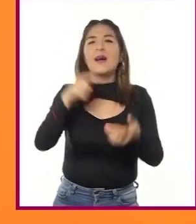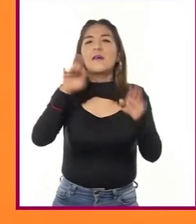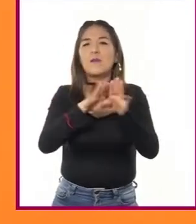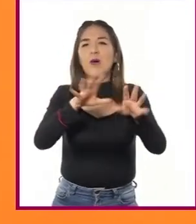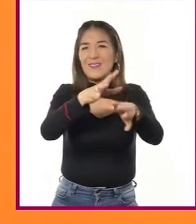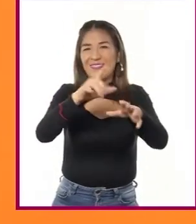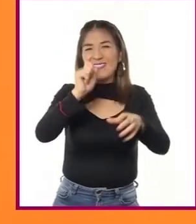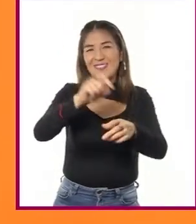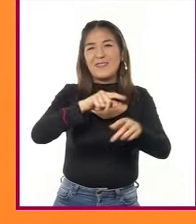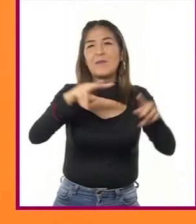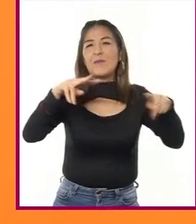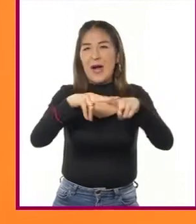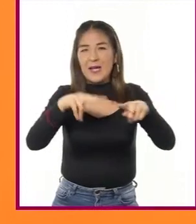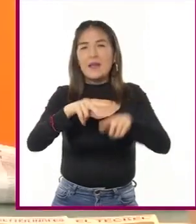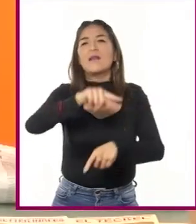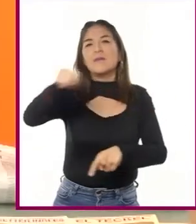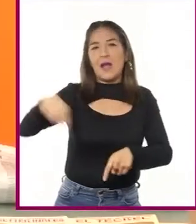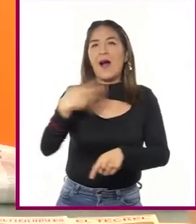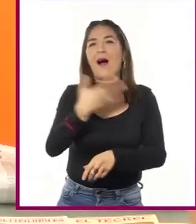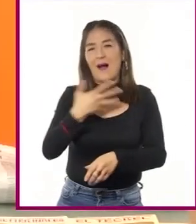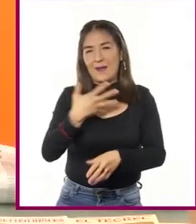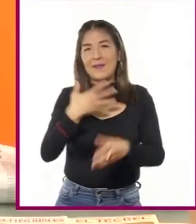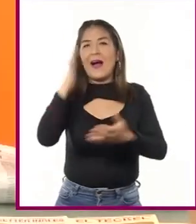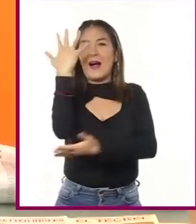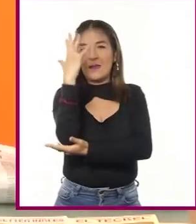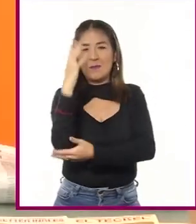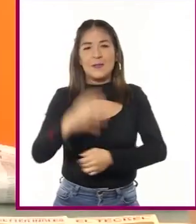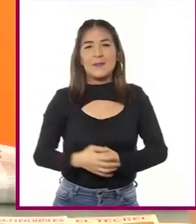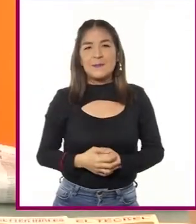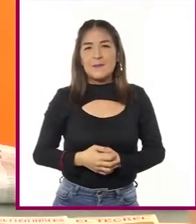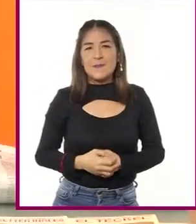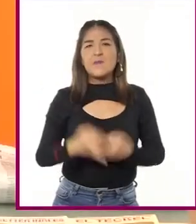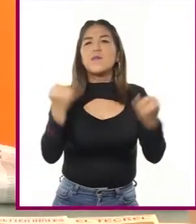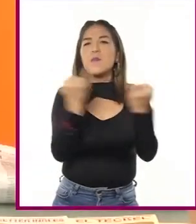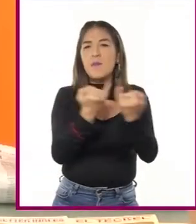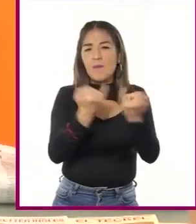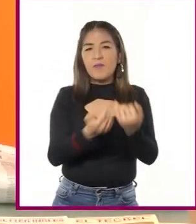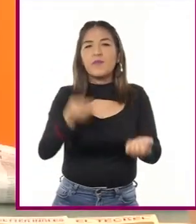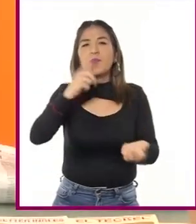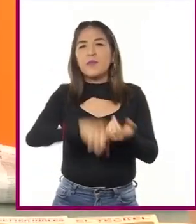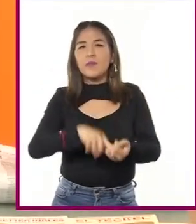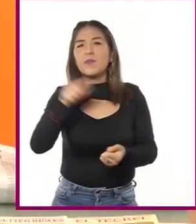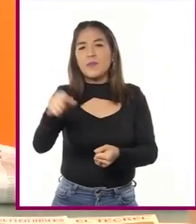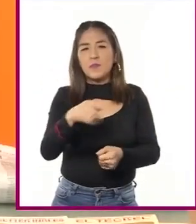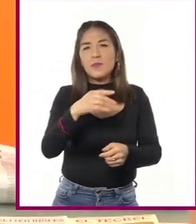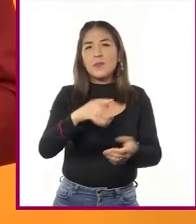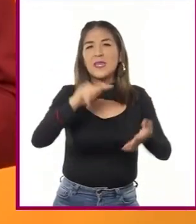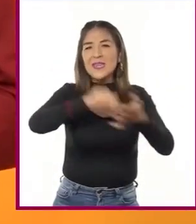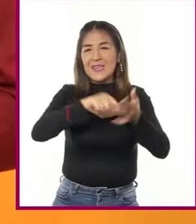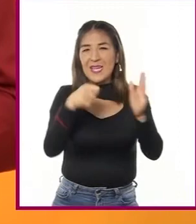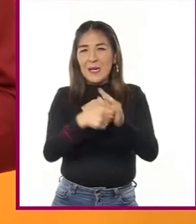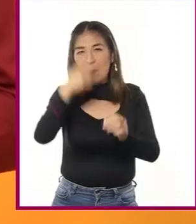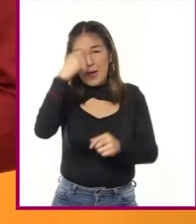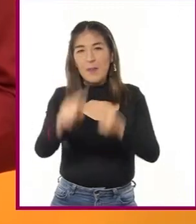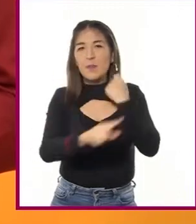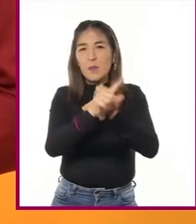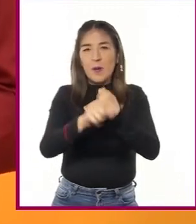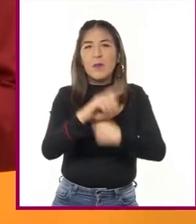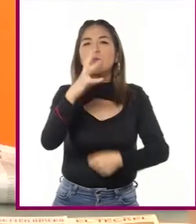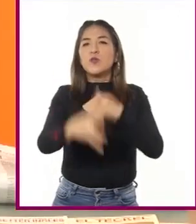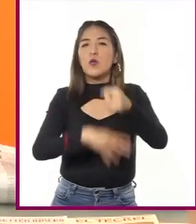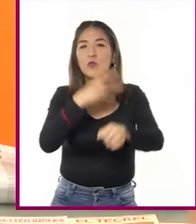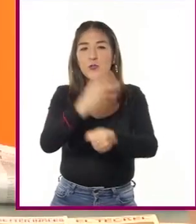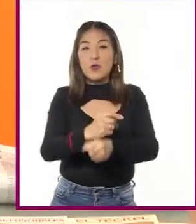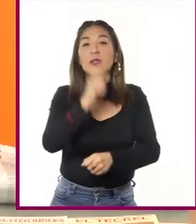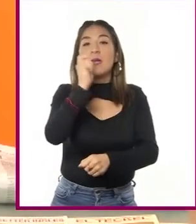públicas comunes cuentan con ellos. Si consideramos que un requerimiento de nuestro objeto técnico es que debe ser elaborado